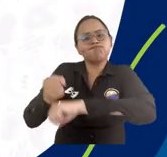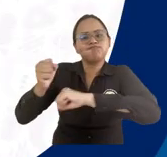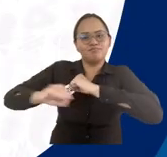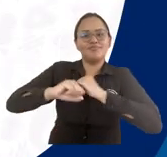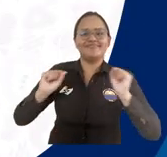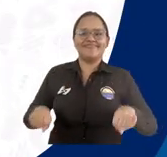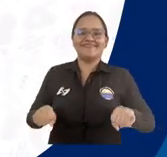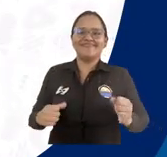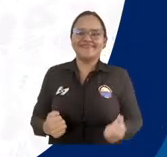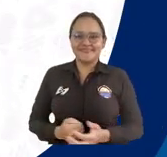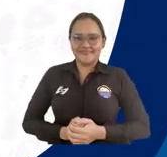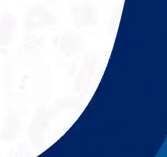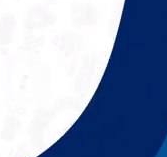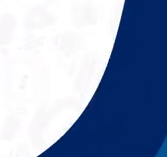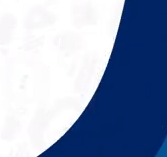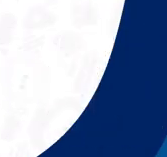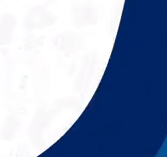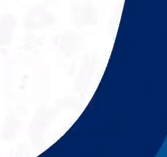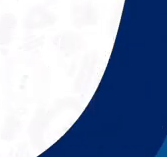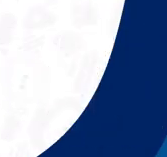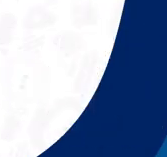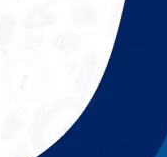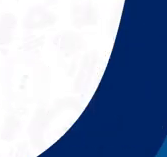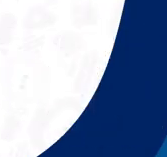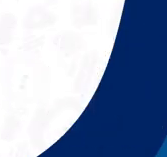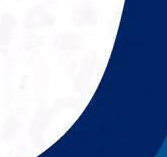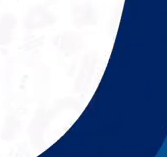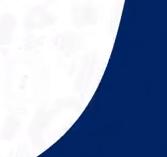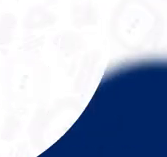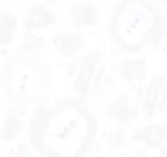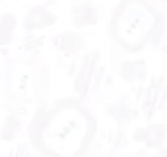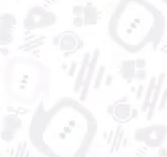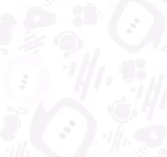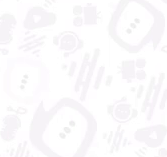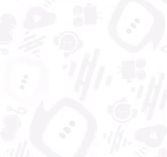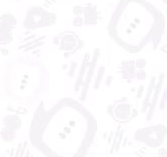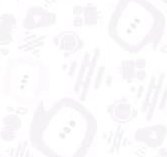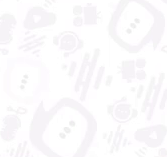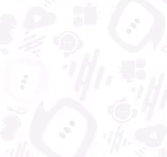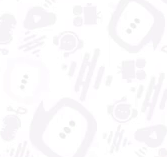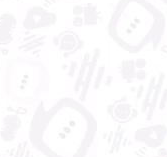Universidad del Magdalena, aún más incluyente e innovadora.